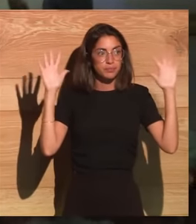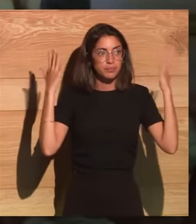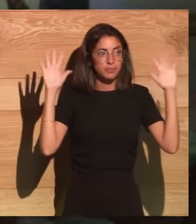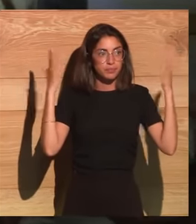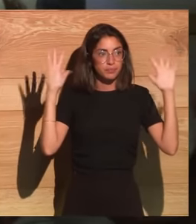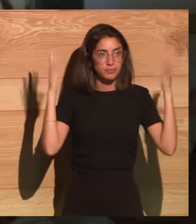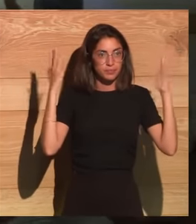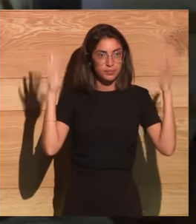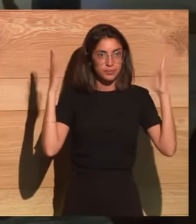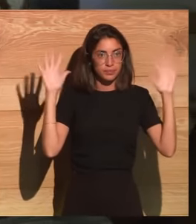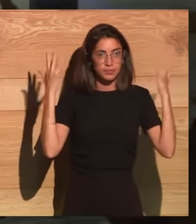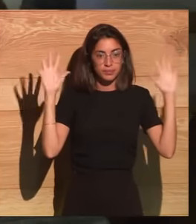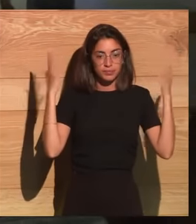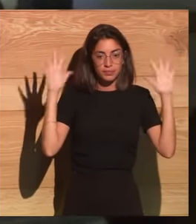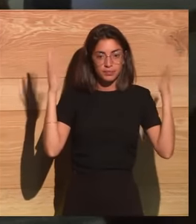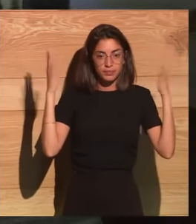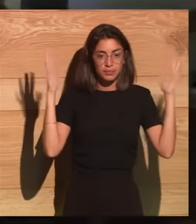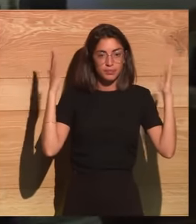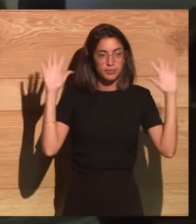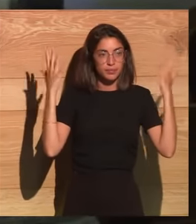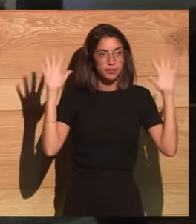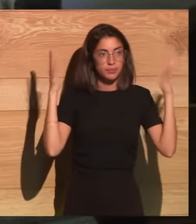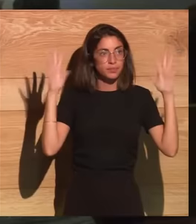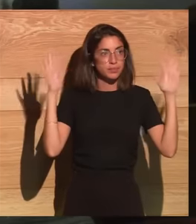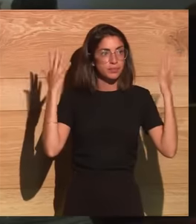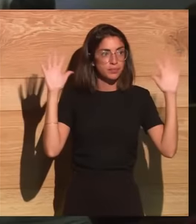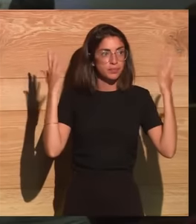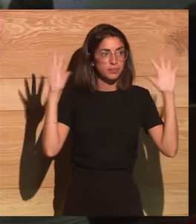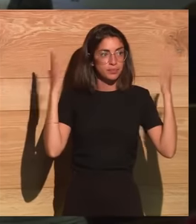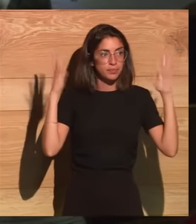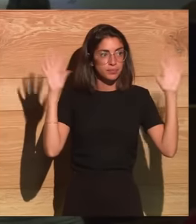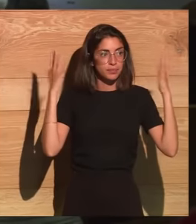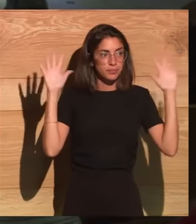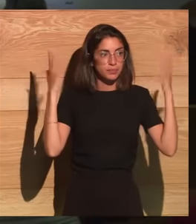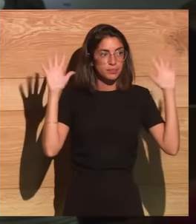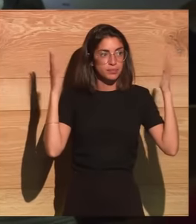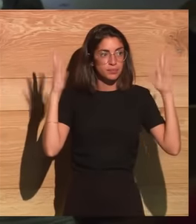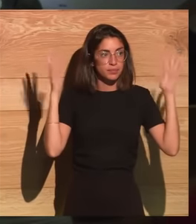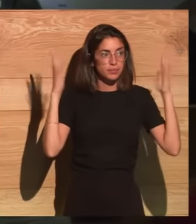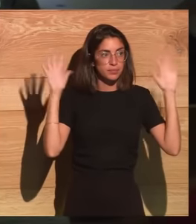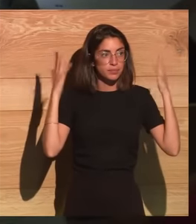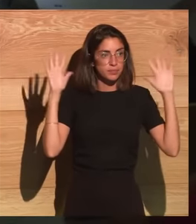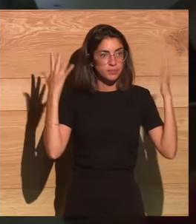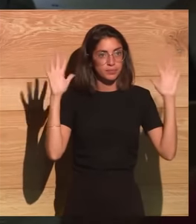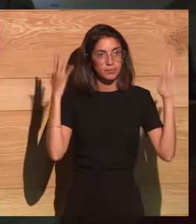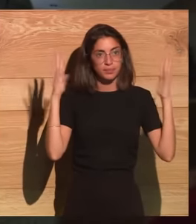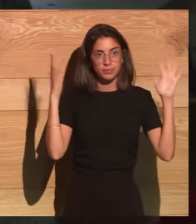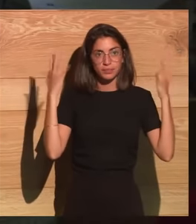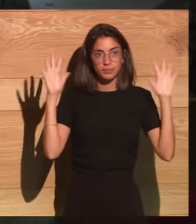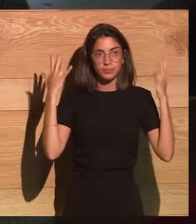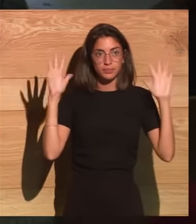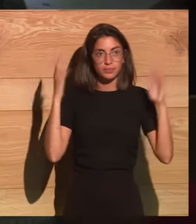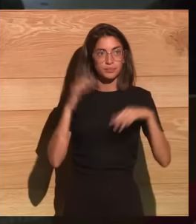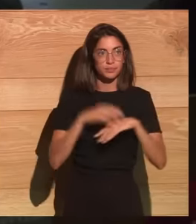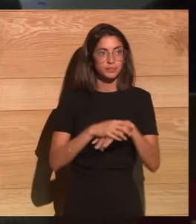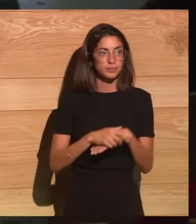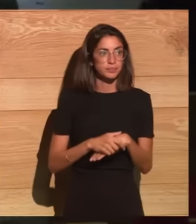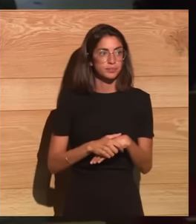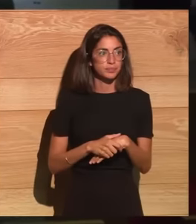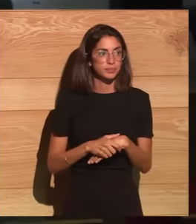¡Foto! Dale.